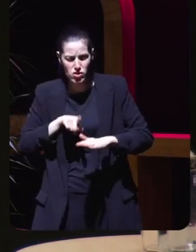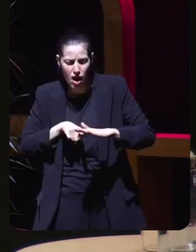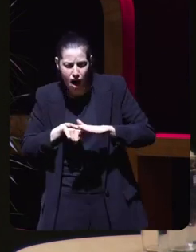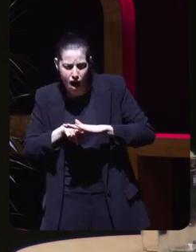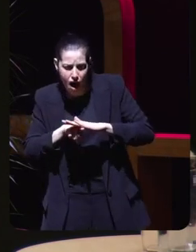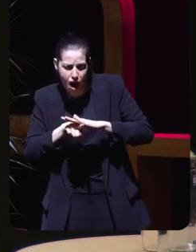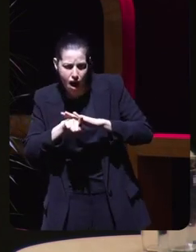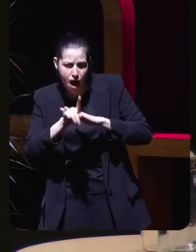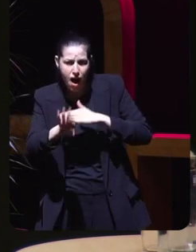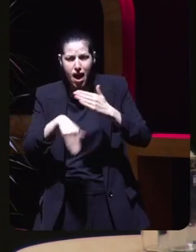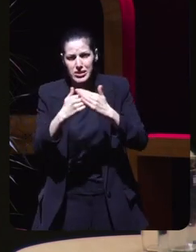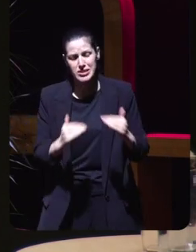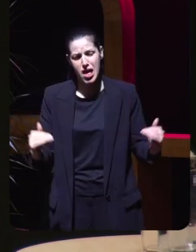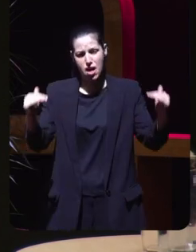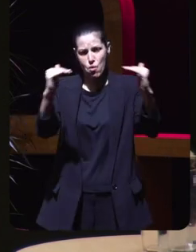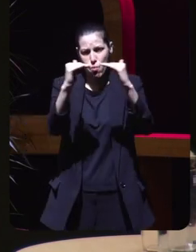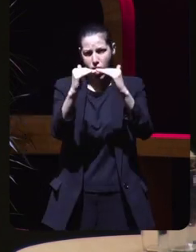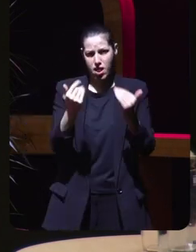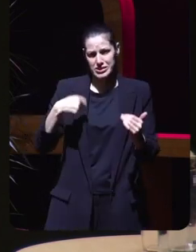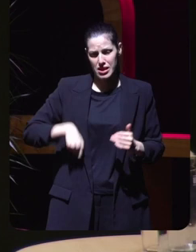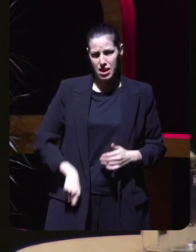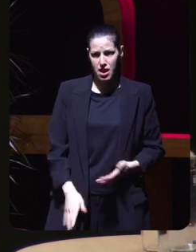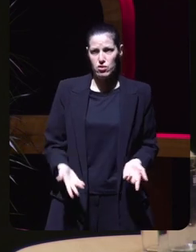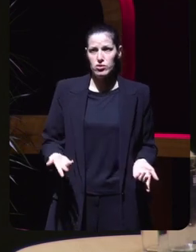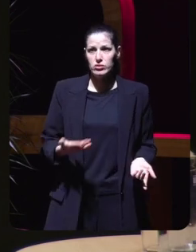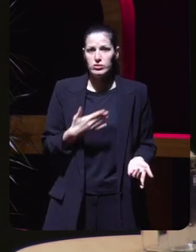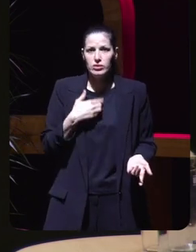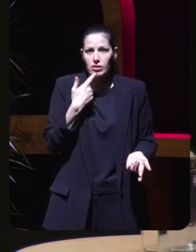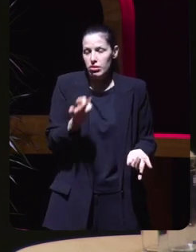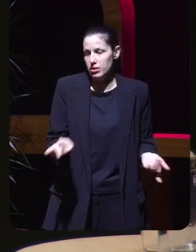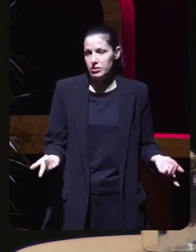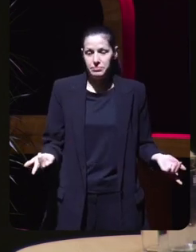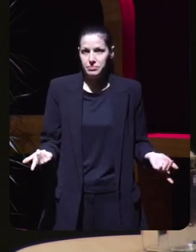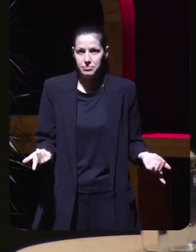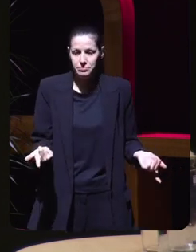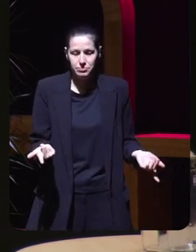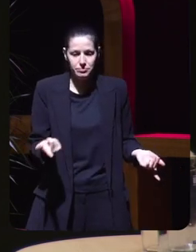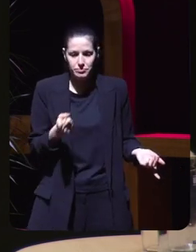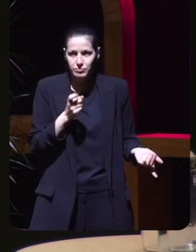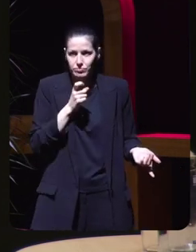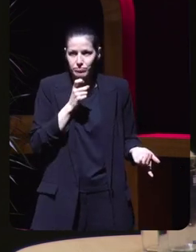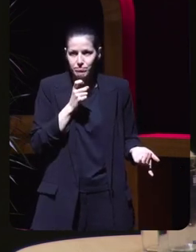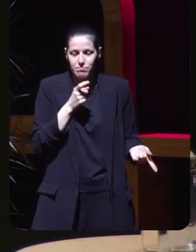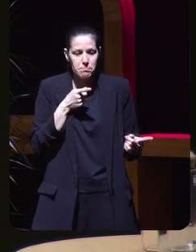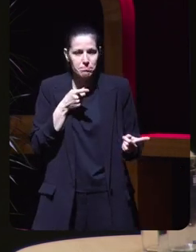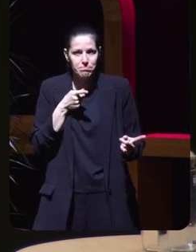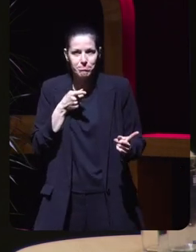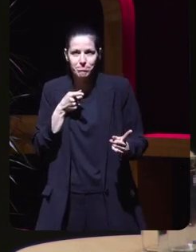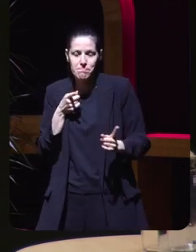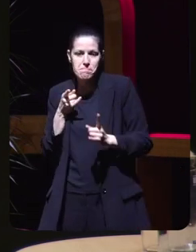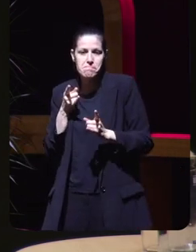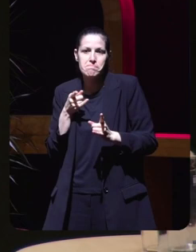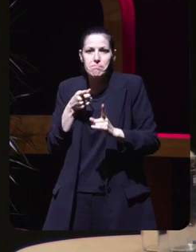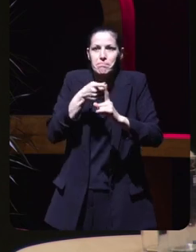hombres y mujeres Claro pero digo pero que vida nos espera o sea serían netas no más o